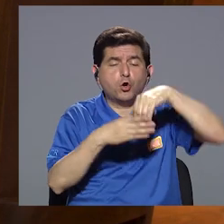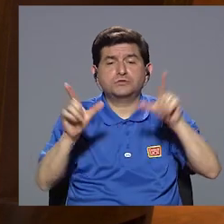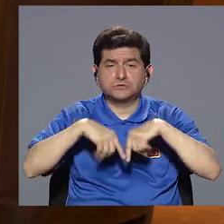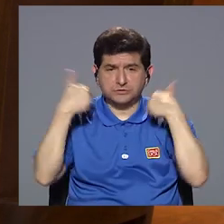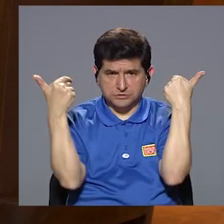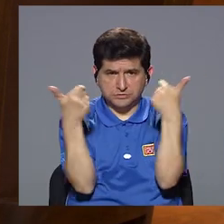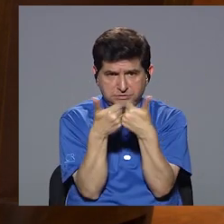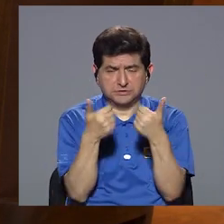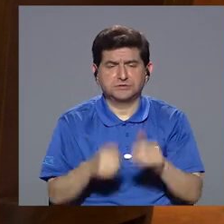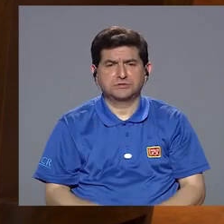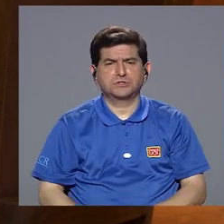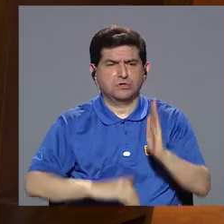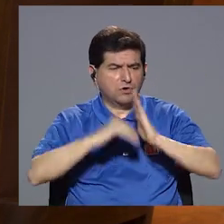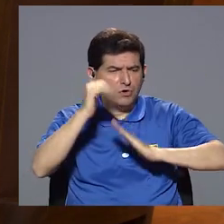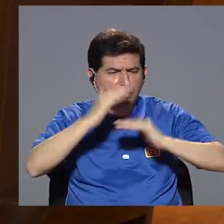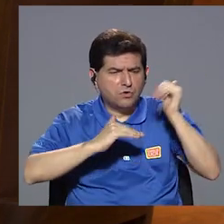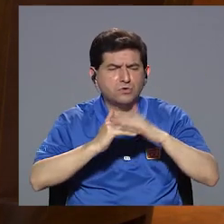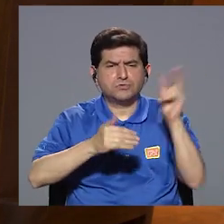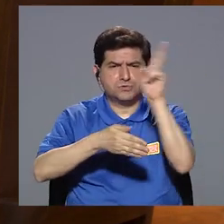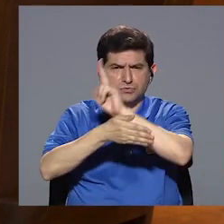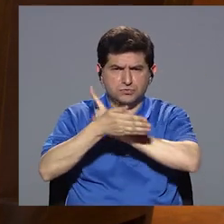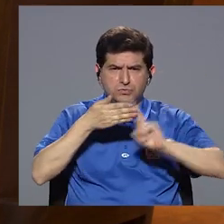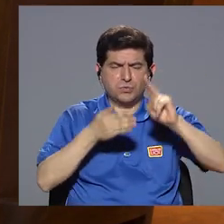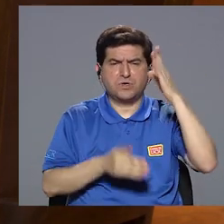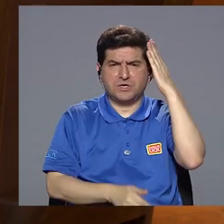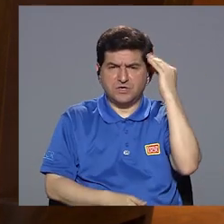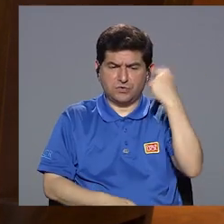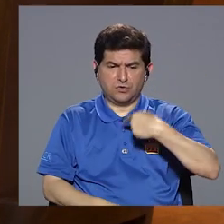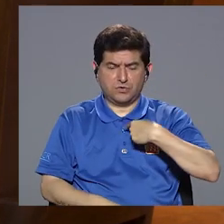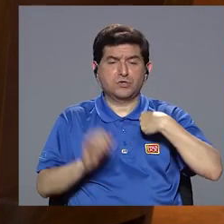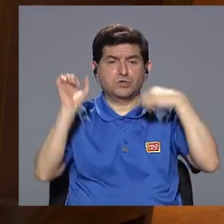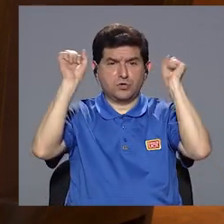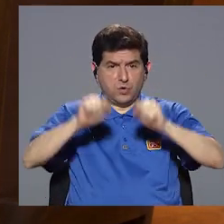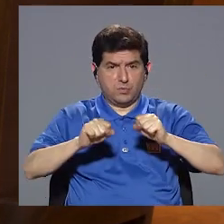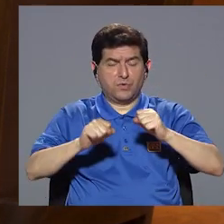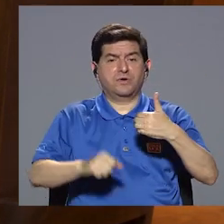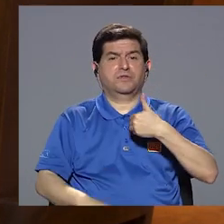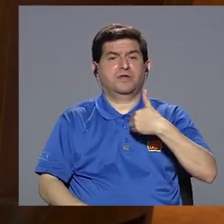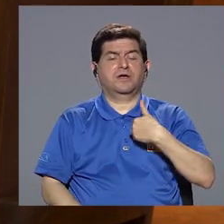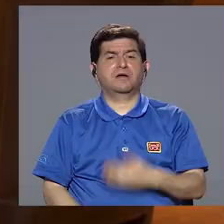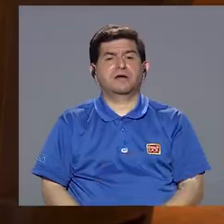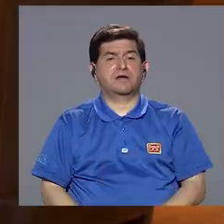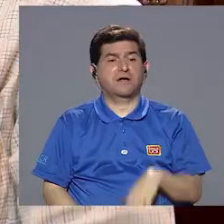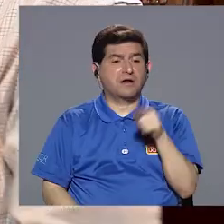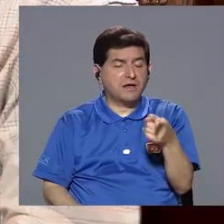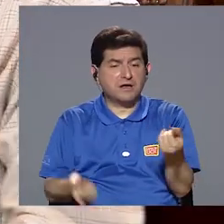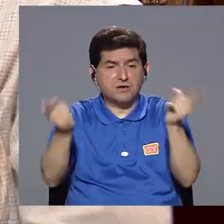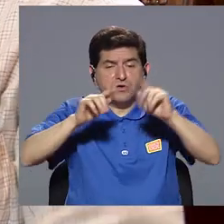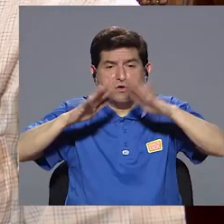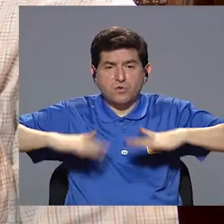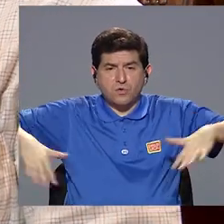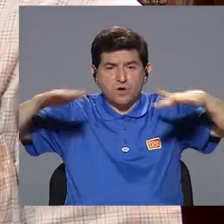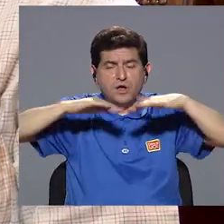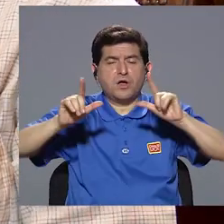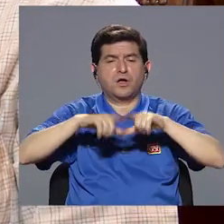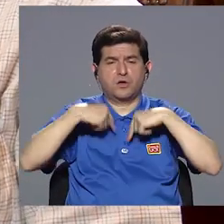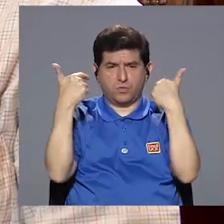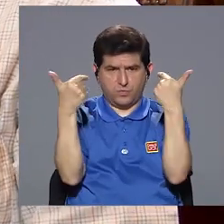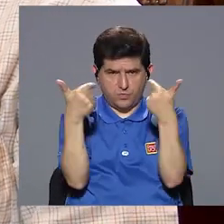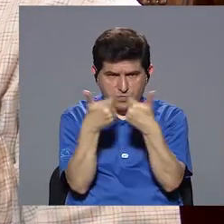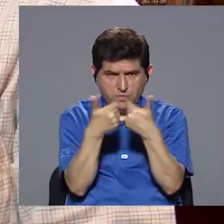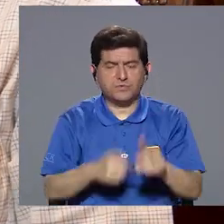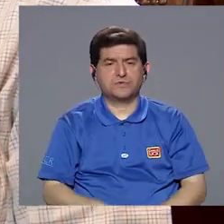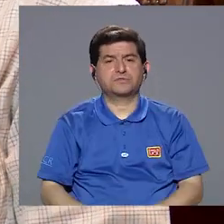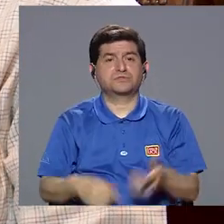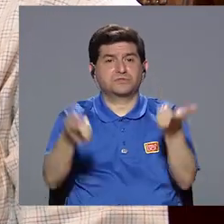un contexto colectivo porque lo que se ha construido una universidad las experiencias que yo he podido vivir pues han transcurrido en un entorno